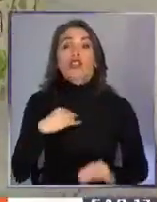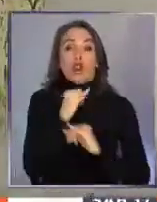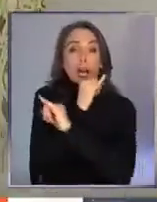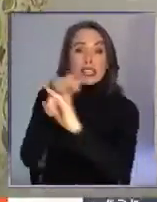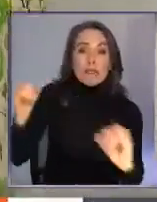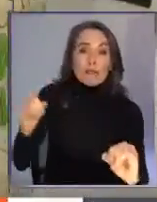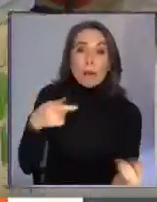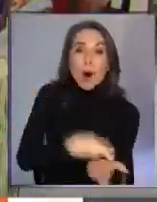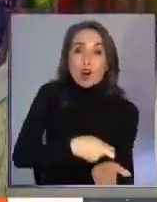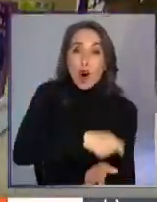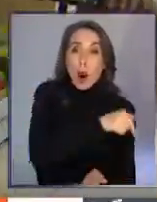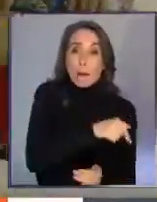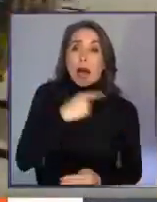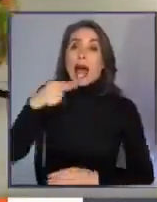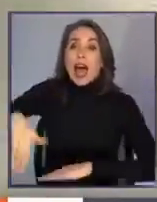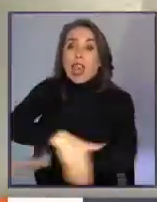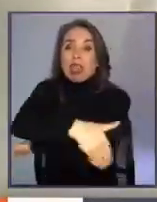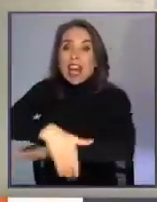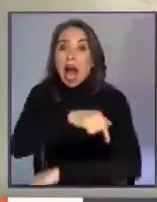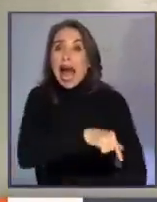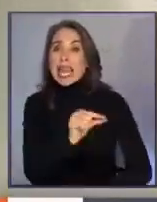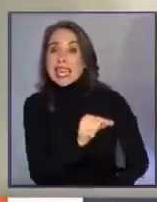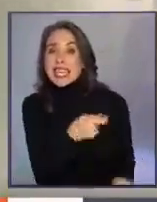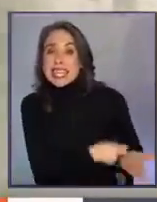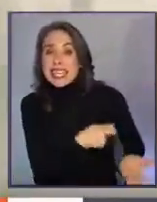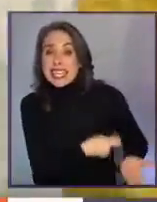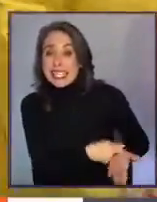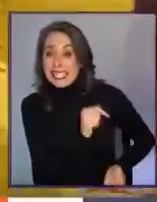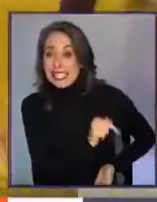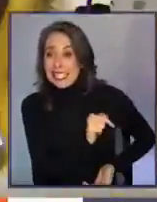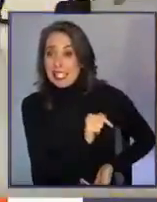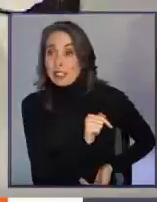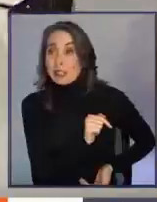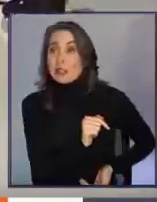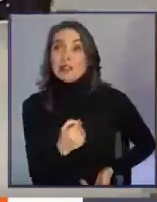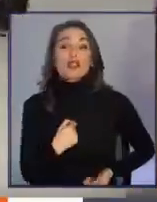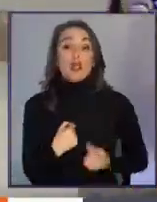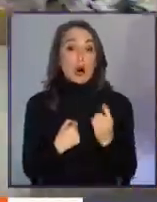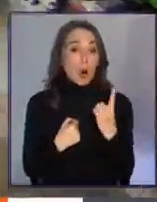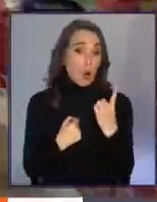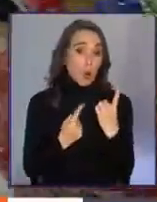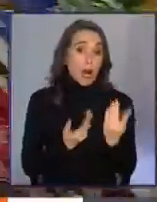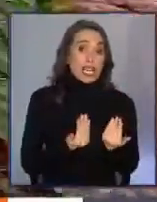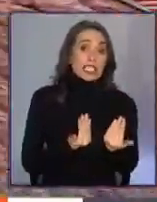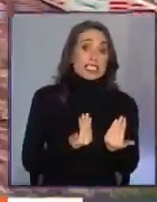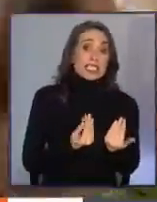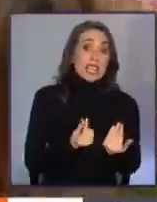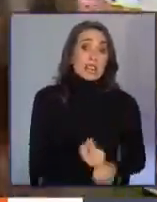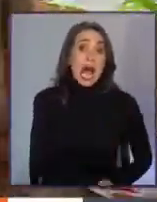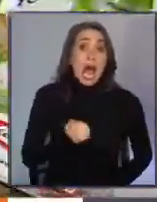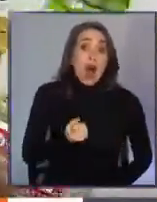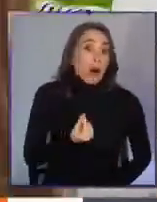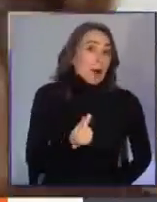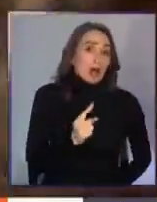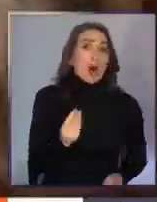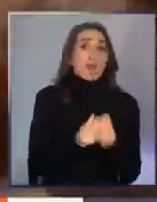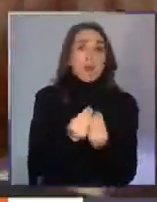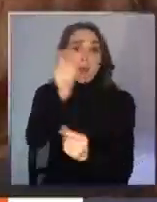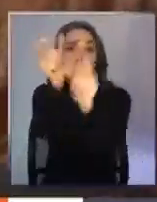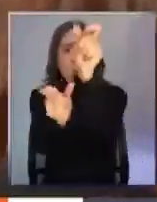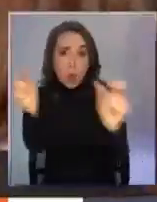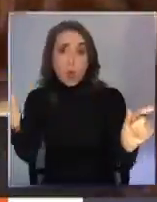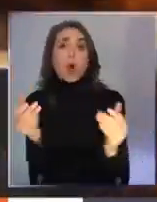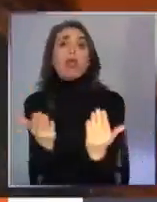información, doy la dirección de acá. Claro. Porque no soy la única que necesita de repente economía. Hay muchos que necesitan